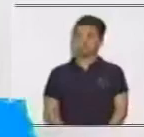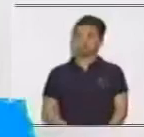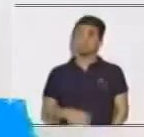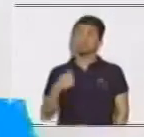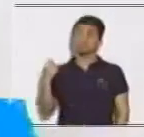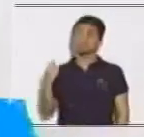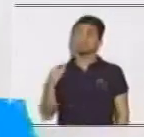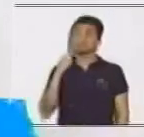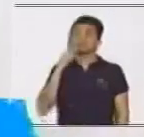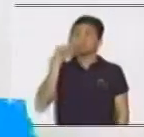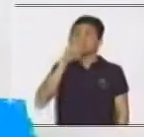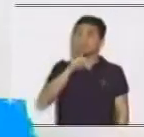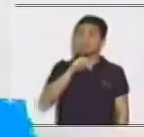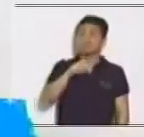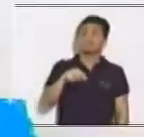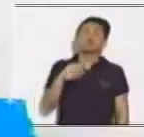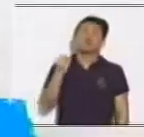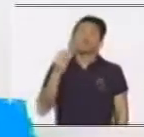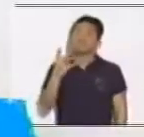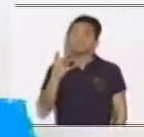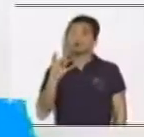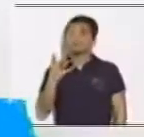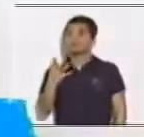queda aquí, donde estoy señalando?